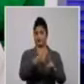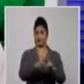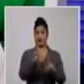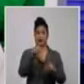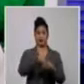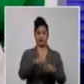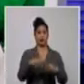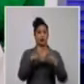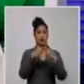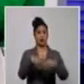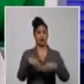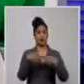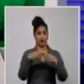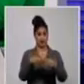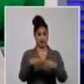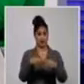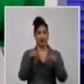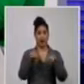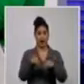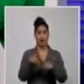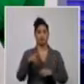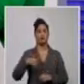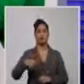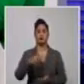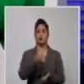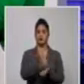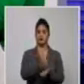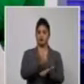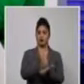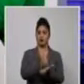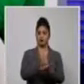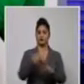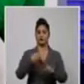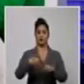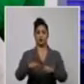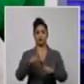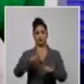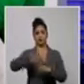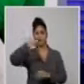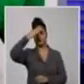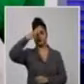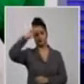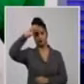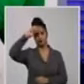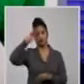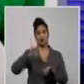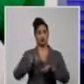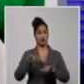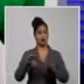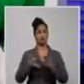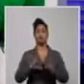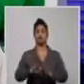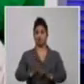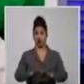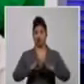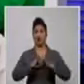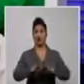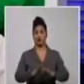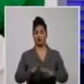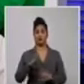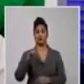Cabecera. Y en Santiago de Cuba, nuevamente con una cifra elevada,